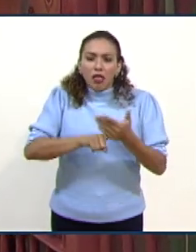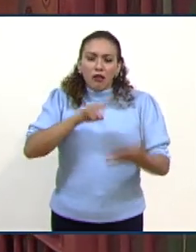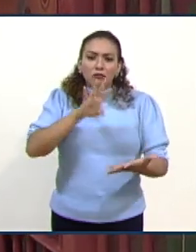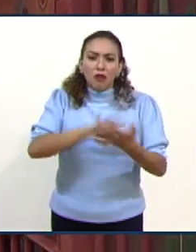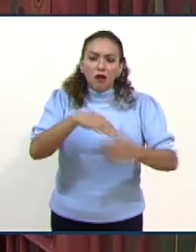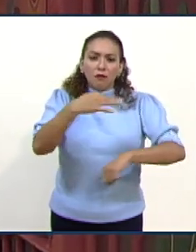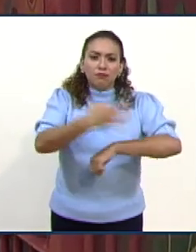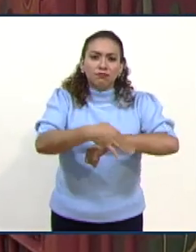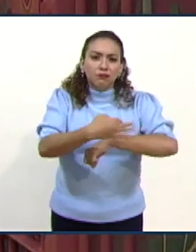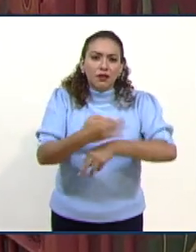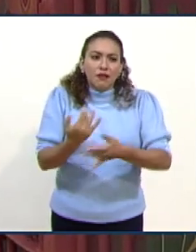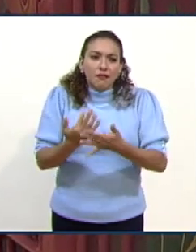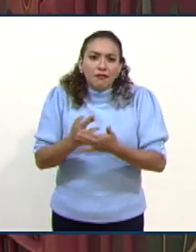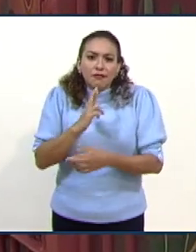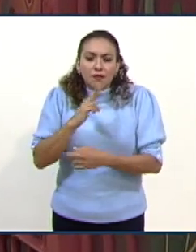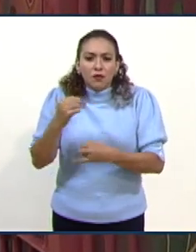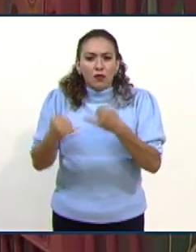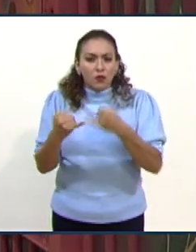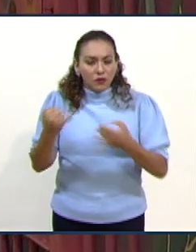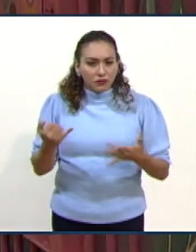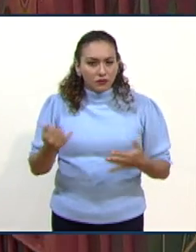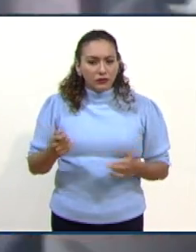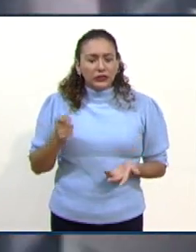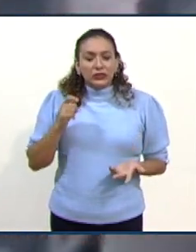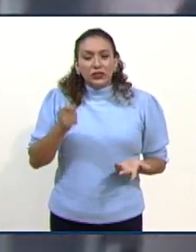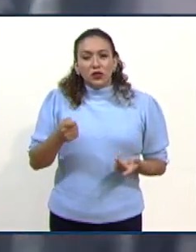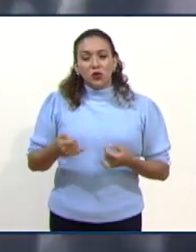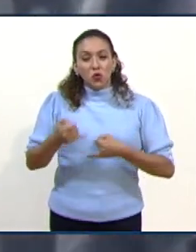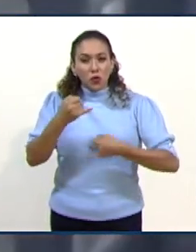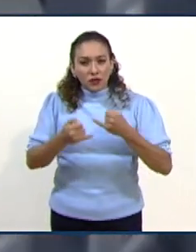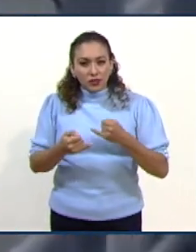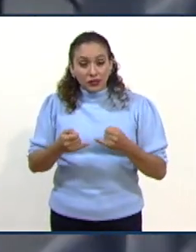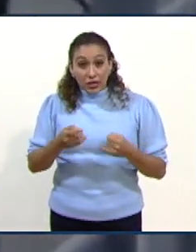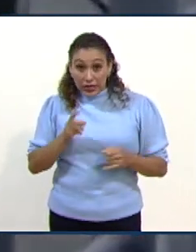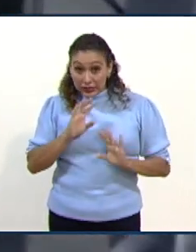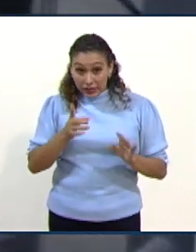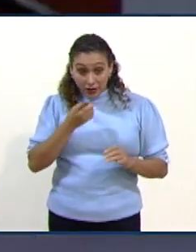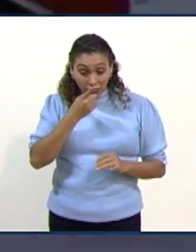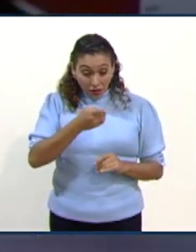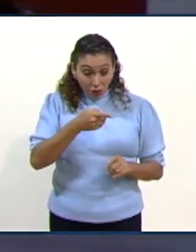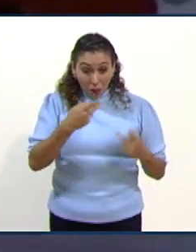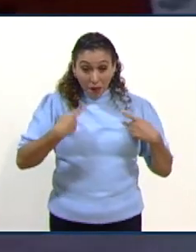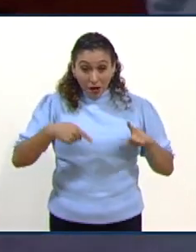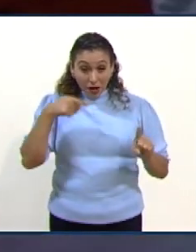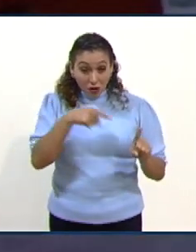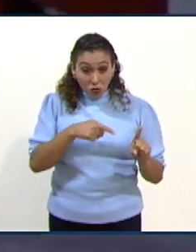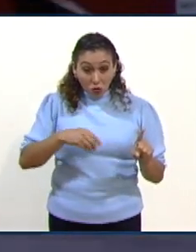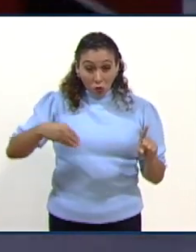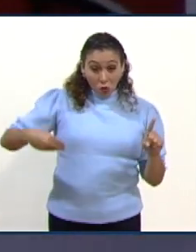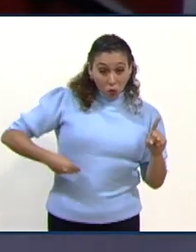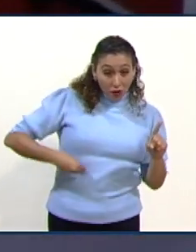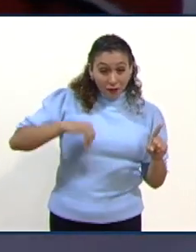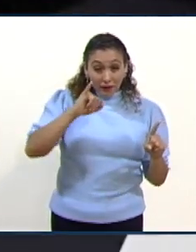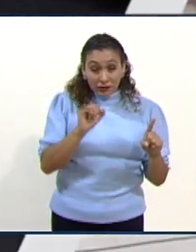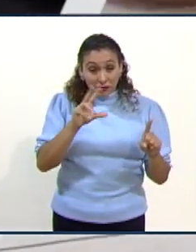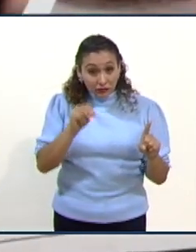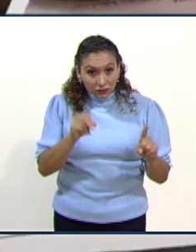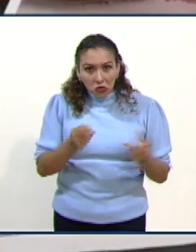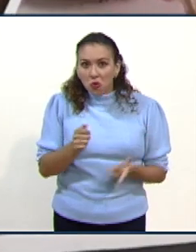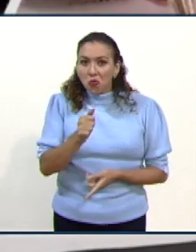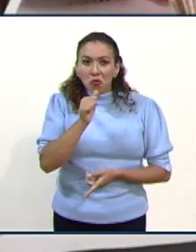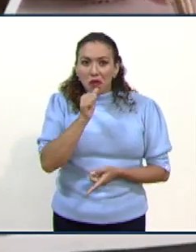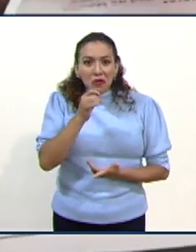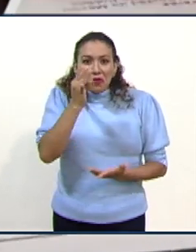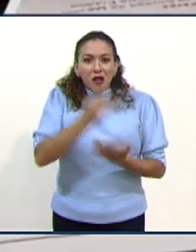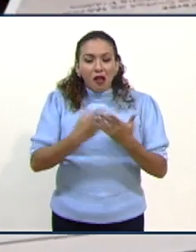oficiosa, es decir, aún no se determina si son culpables o no de los delitos que se les acusa. Este tema es